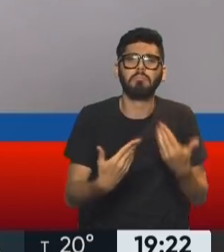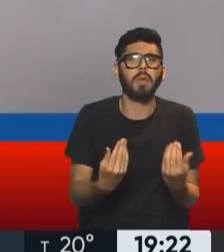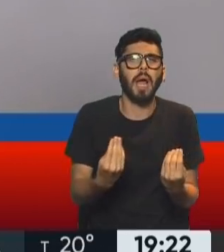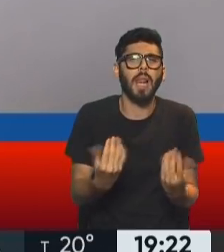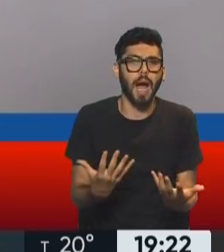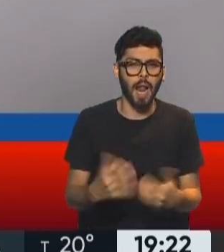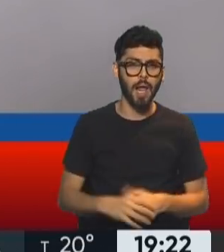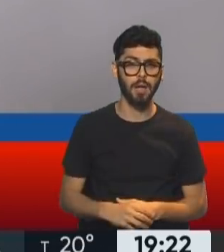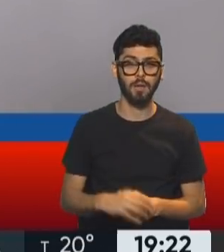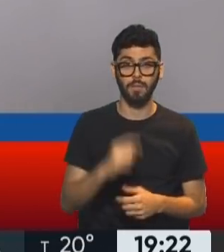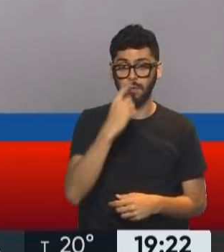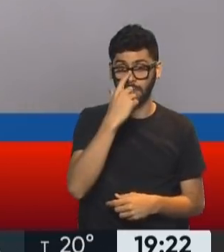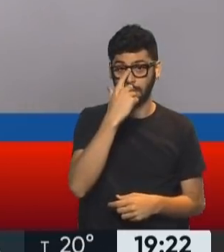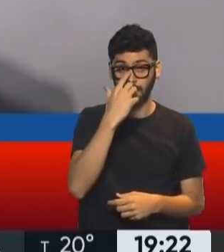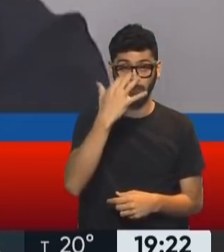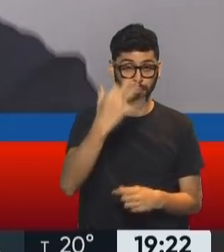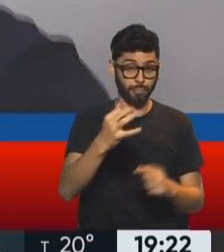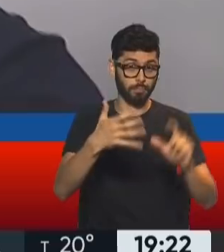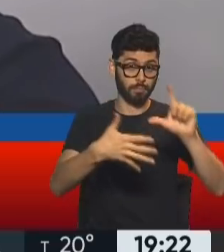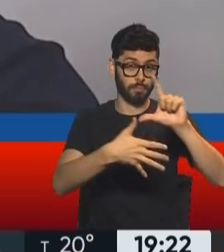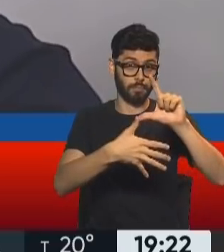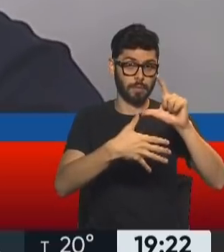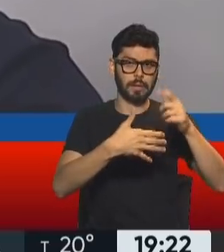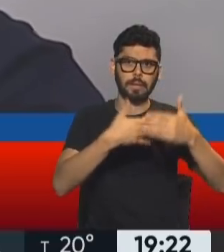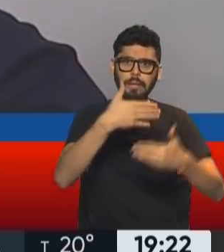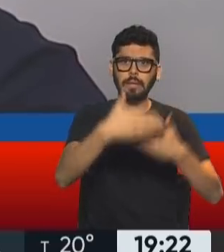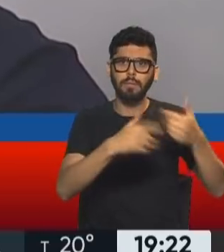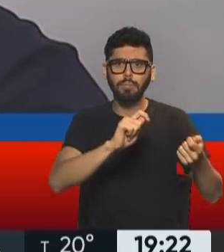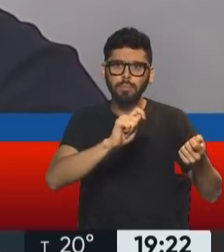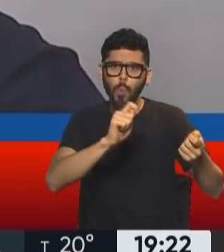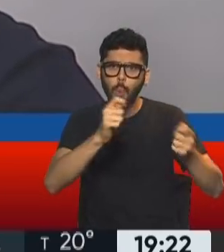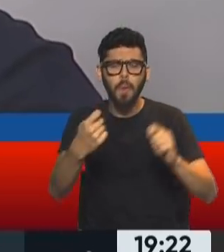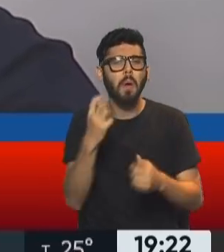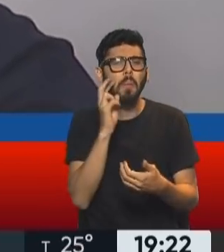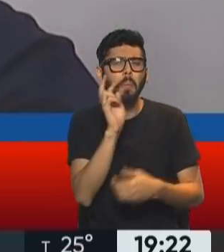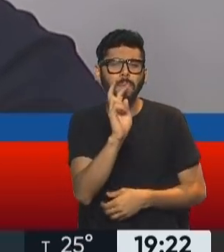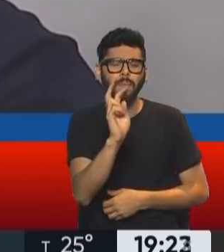en procura de una transformación real que el continente reclamaba. Y sacaba una conclusión